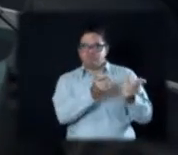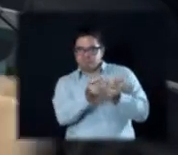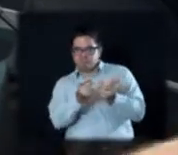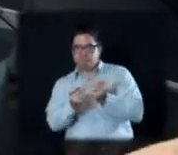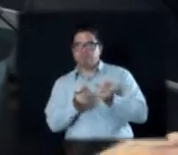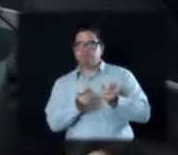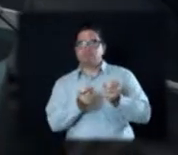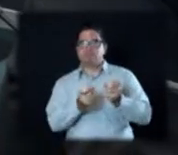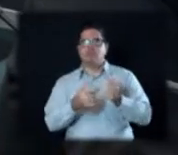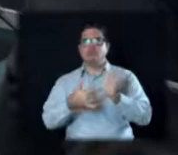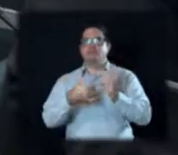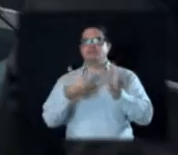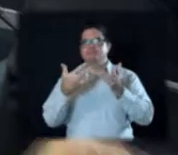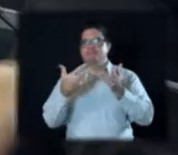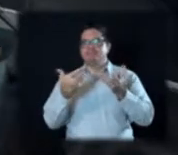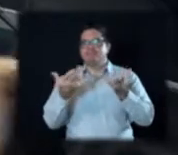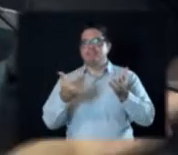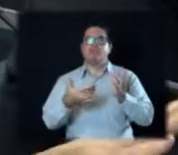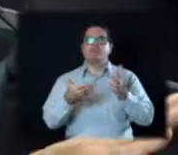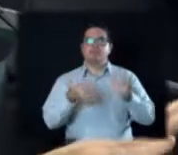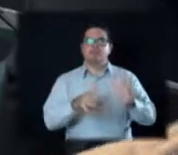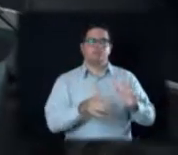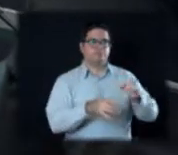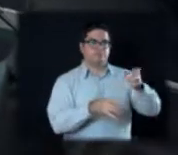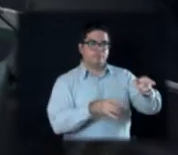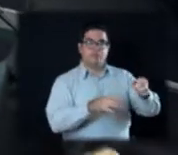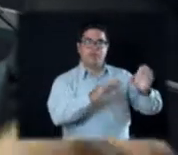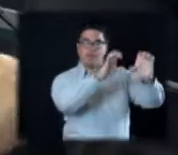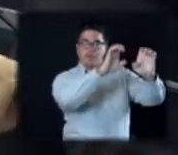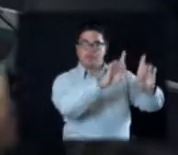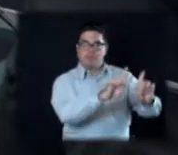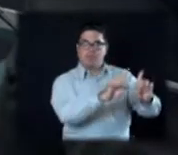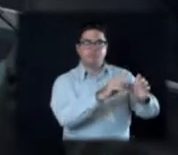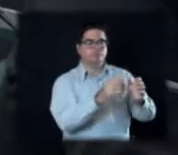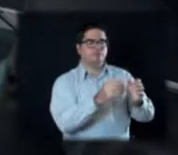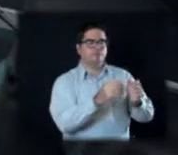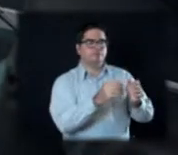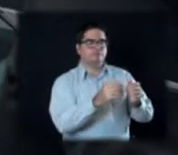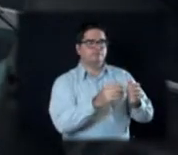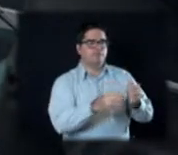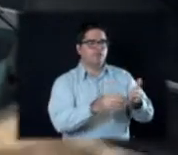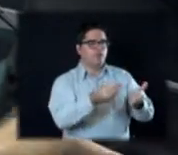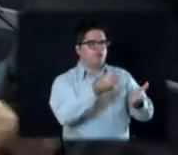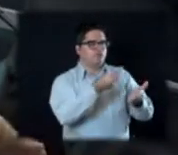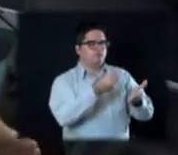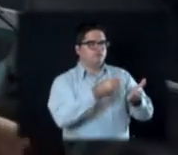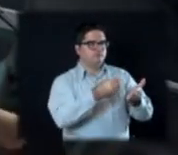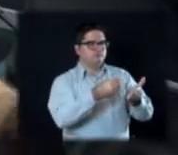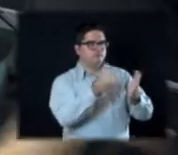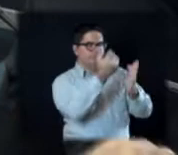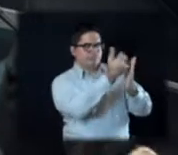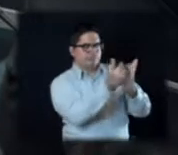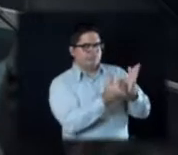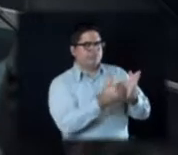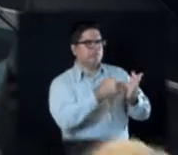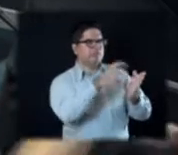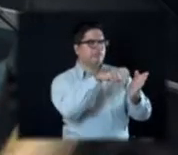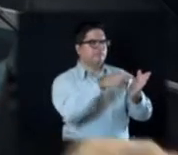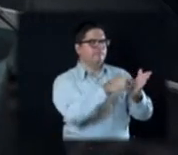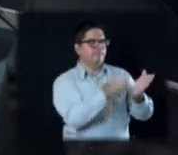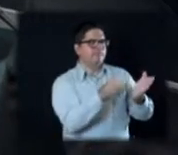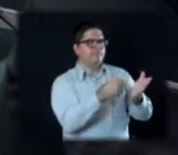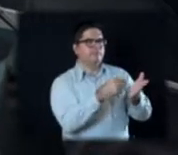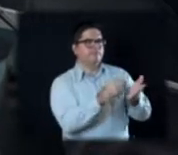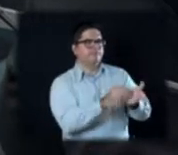Como decía él, Educación envía un archivo de nómina a Hacienda. Cuando yo comencé a trabajar